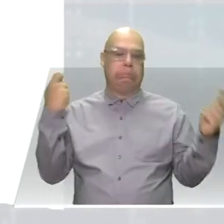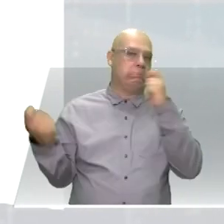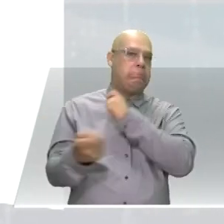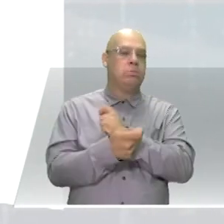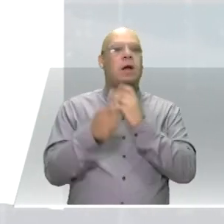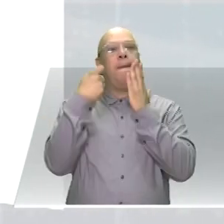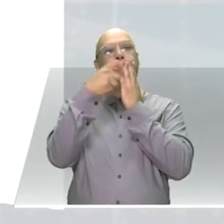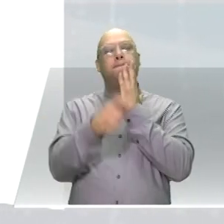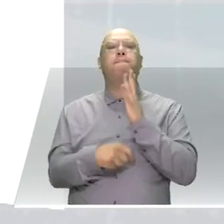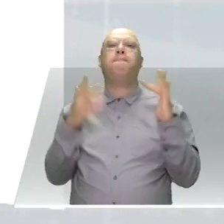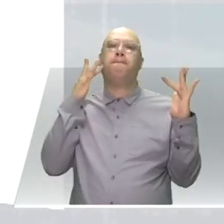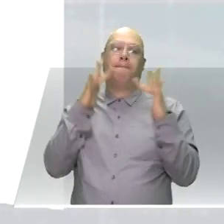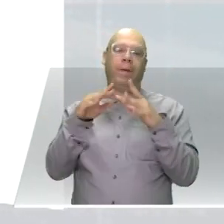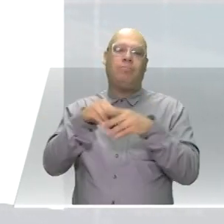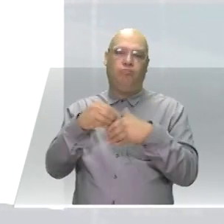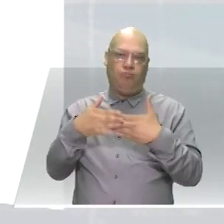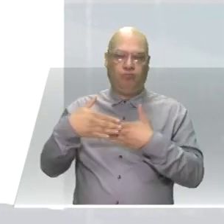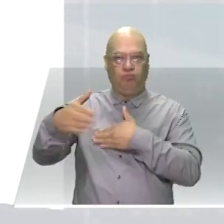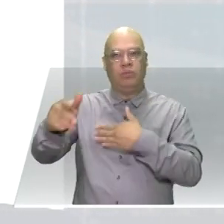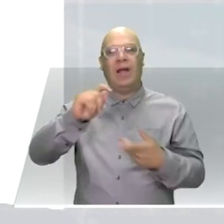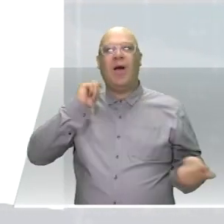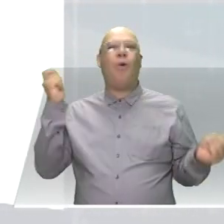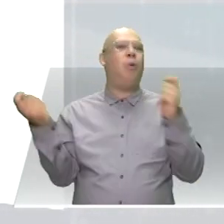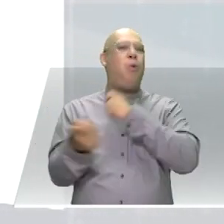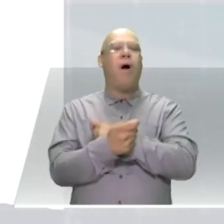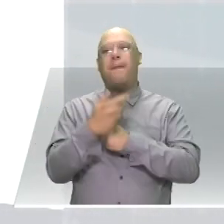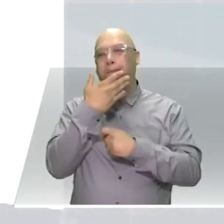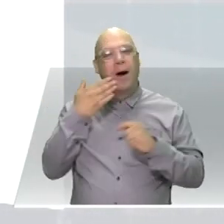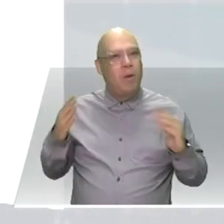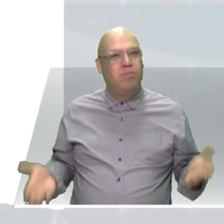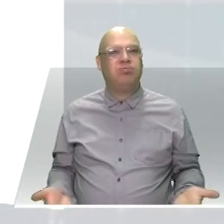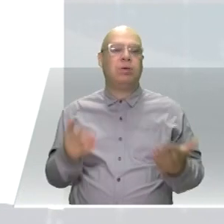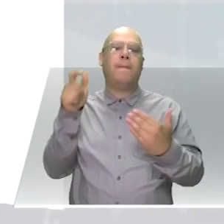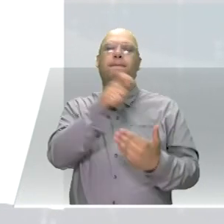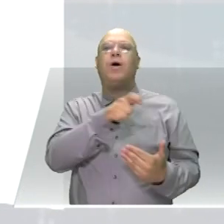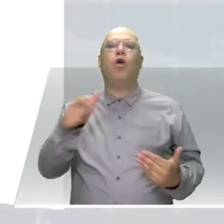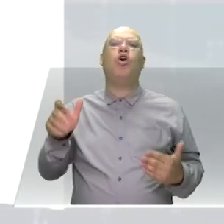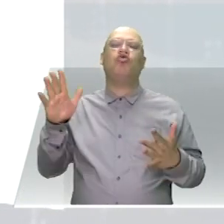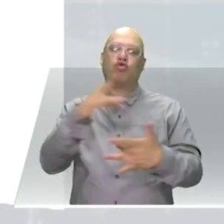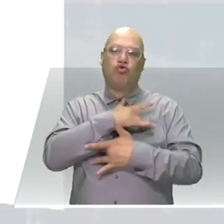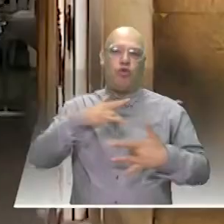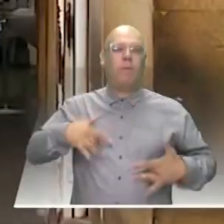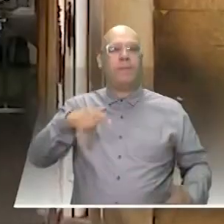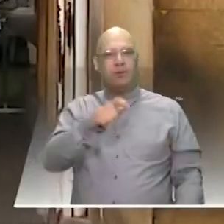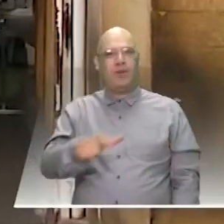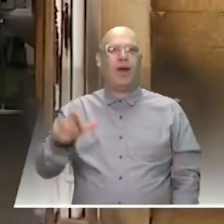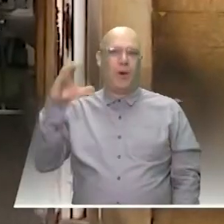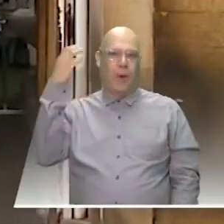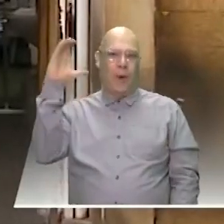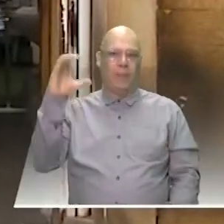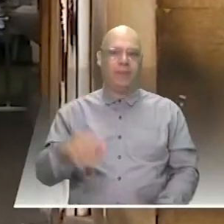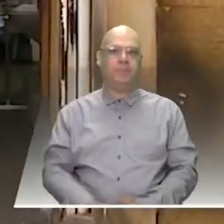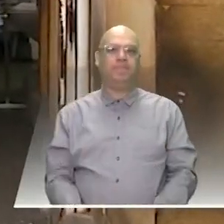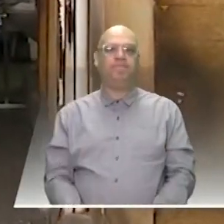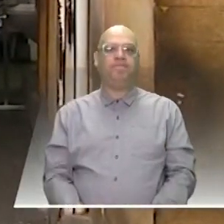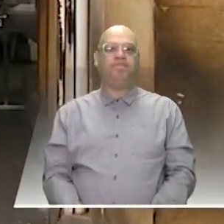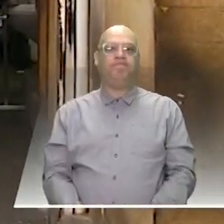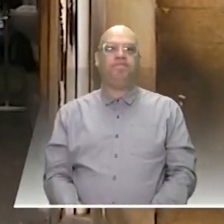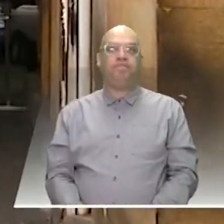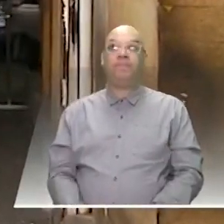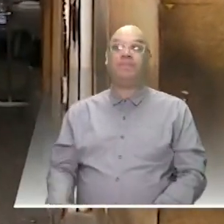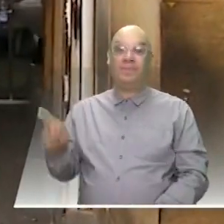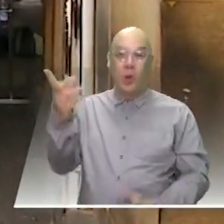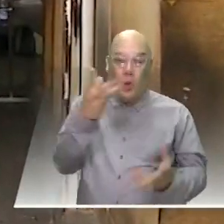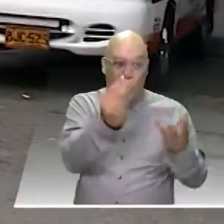viable y sostenible en el tiempo y se traduzca en mejores reales para los pacientes y la salud de los colombianos. Finalmente, estos